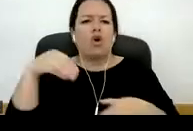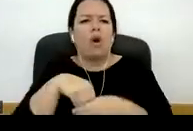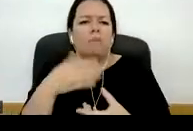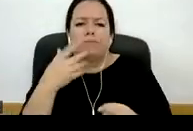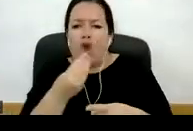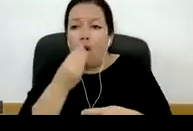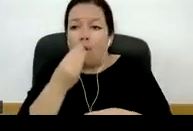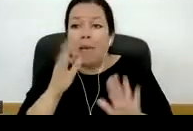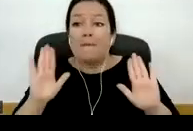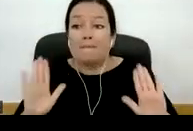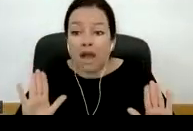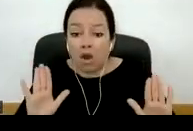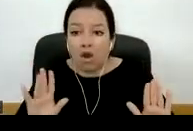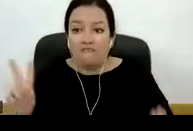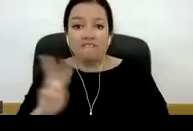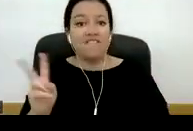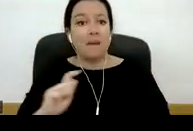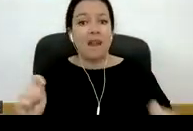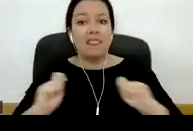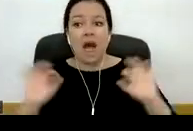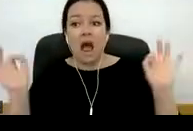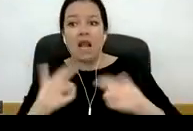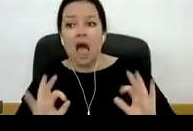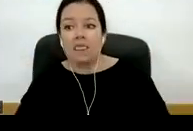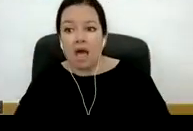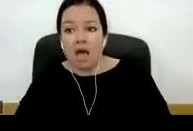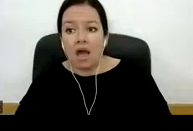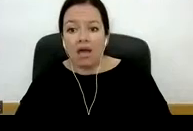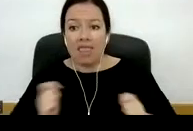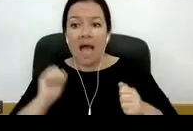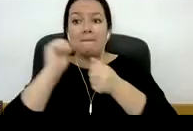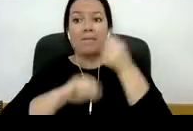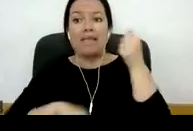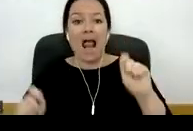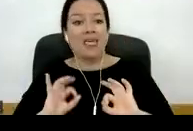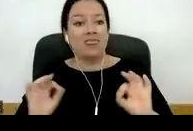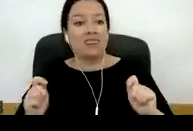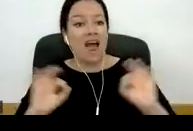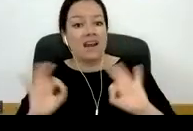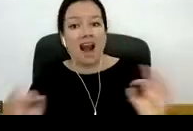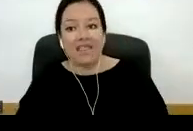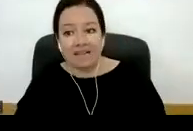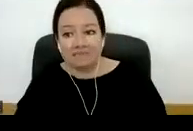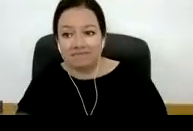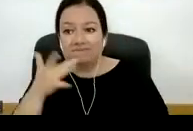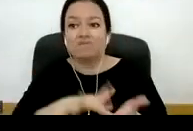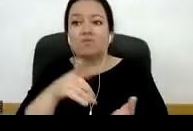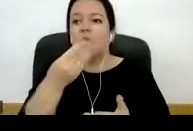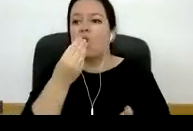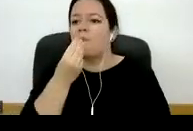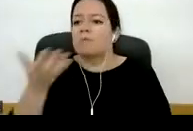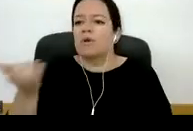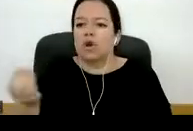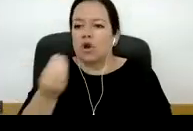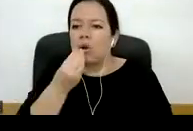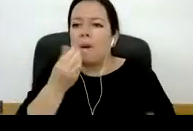refinado, pero que no va asociado a ninguna vitamina, a ningún oligoelemento. Eso sería lo que sucede cuando comemos una carterilla